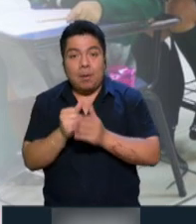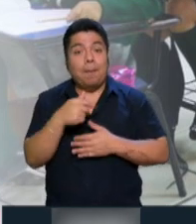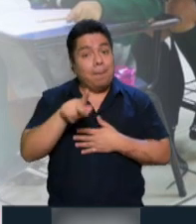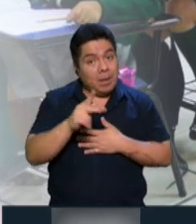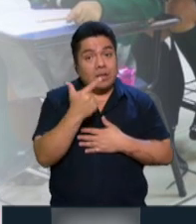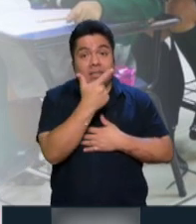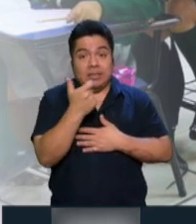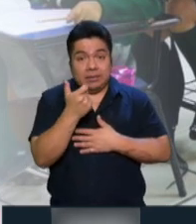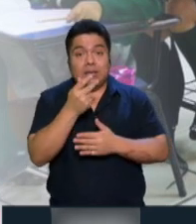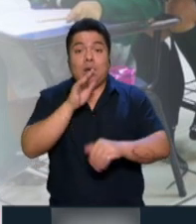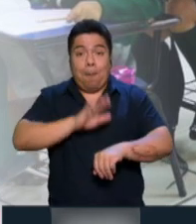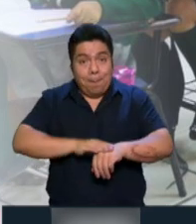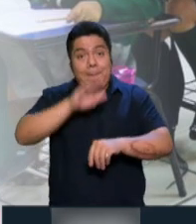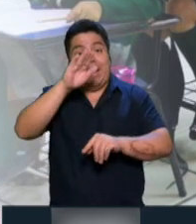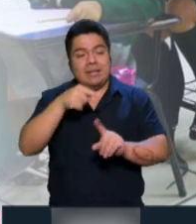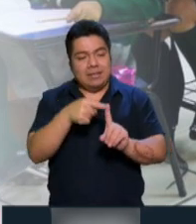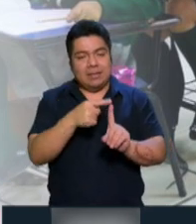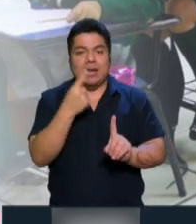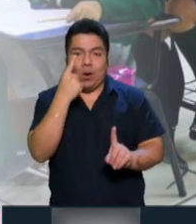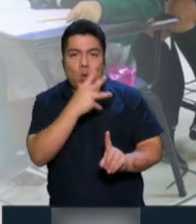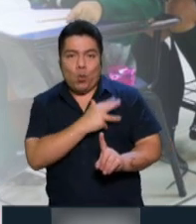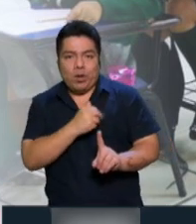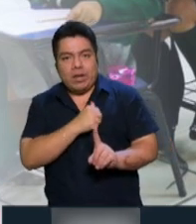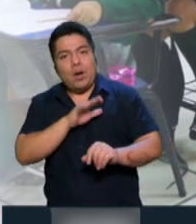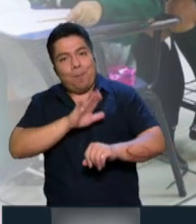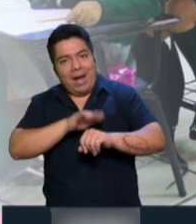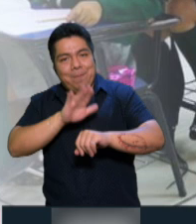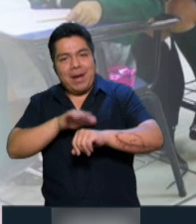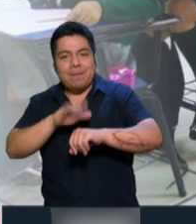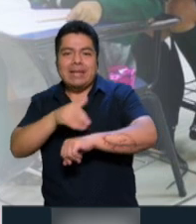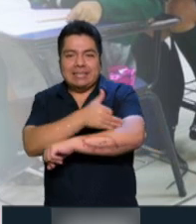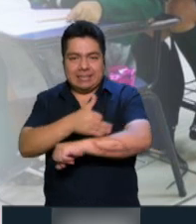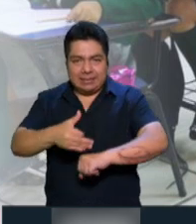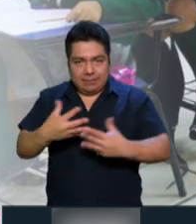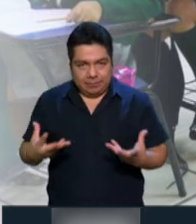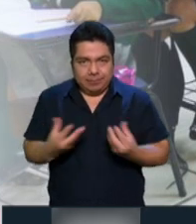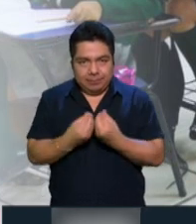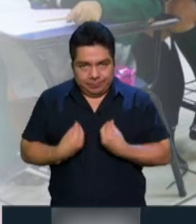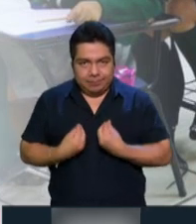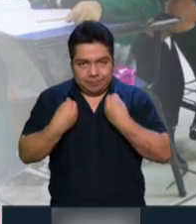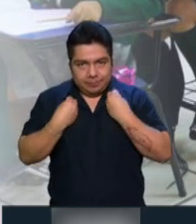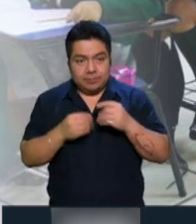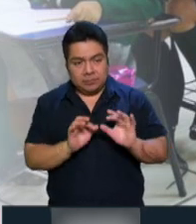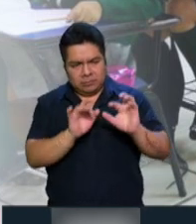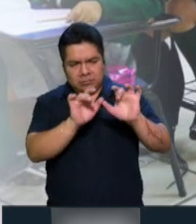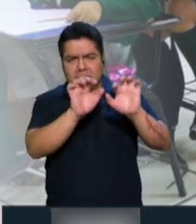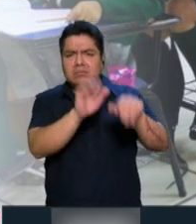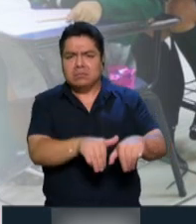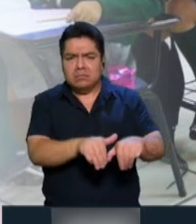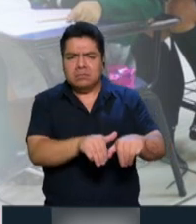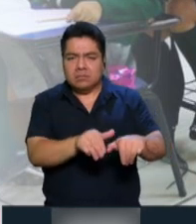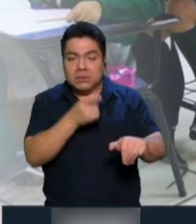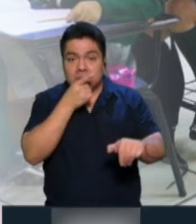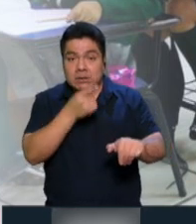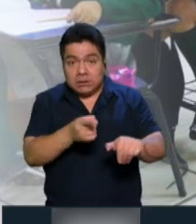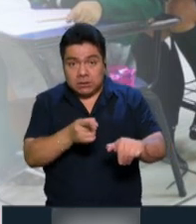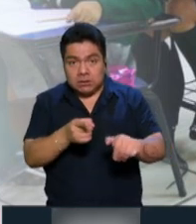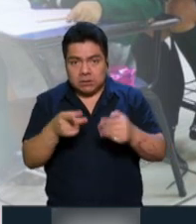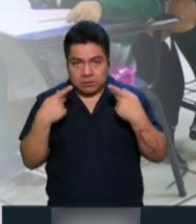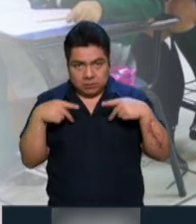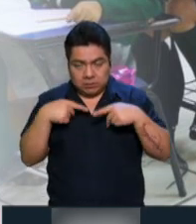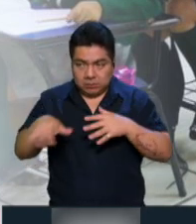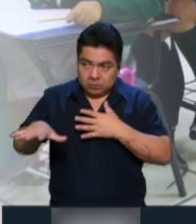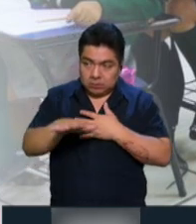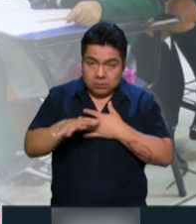pesos más por cada niña o niño adicional que integre el núcleo familiar. Respecto a la inscripción a este programa social, informó que las y los servidores